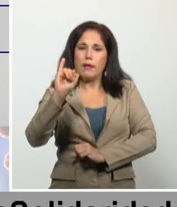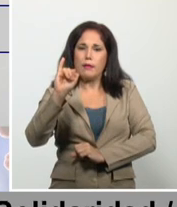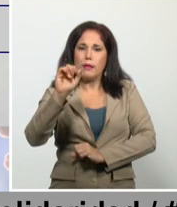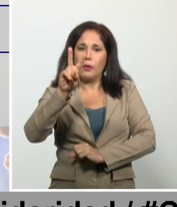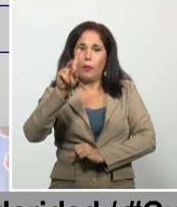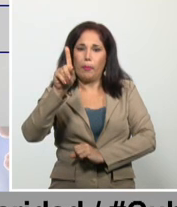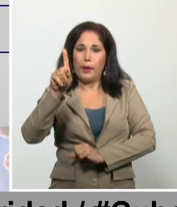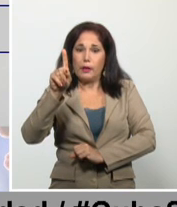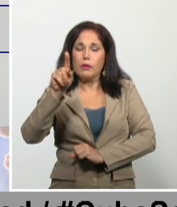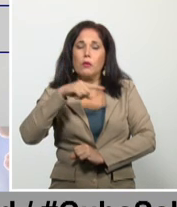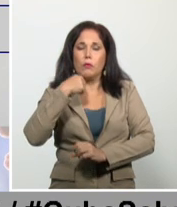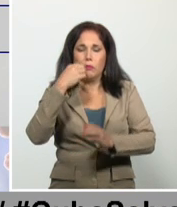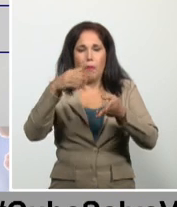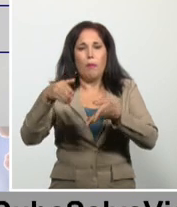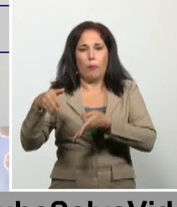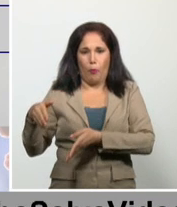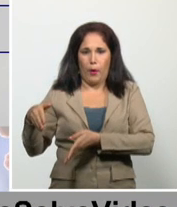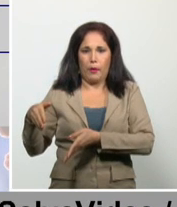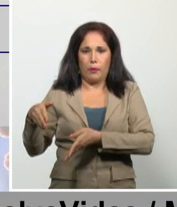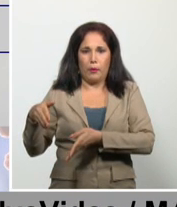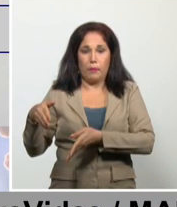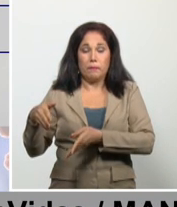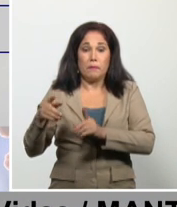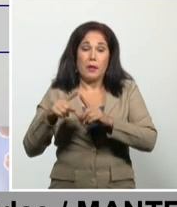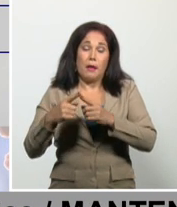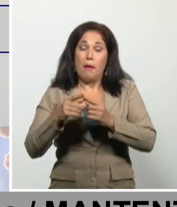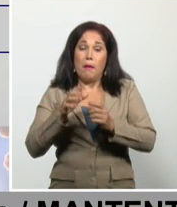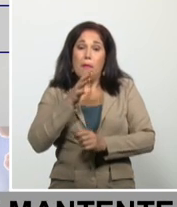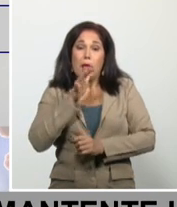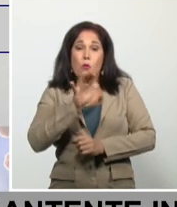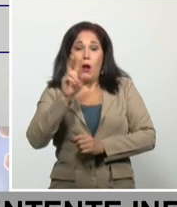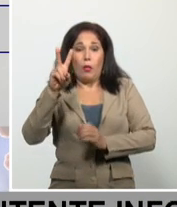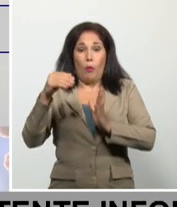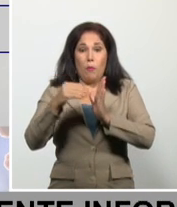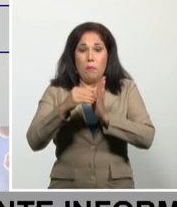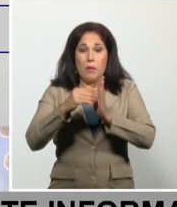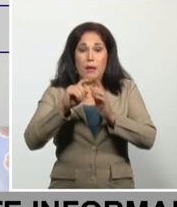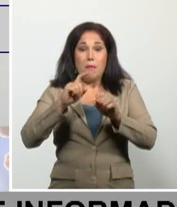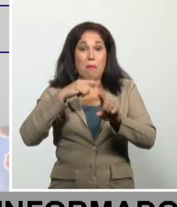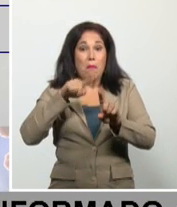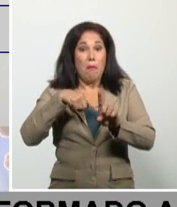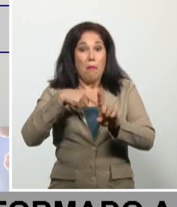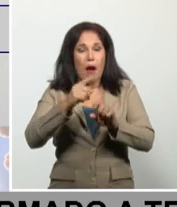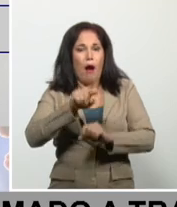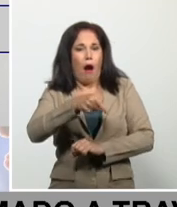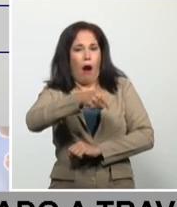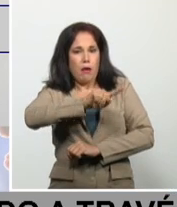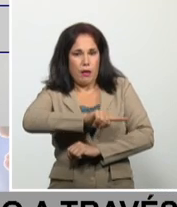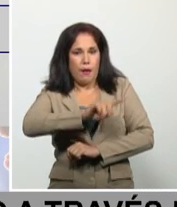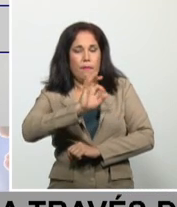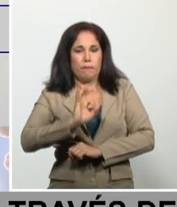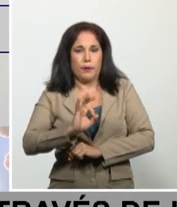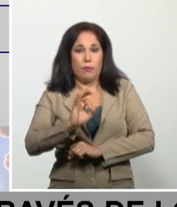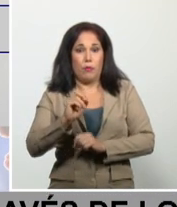25.621 fallecidos, prácticamente 2.000 más que el día